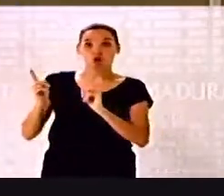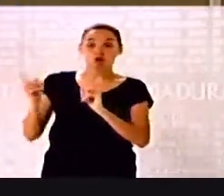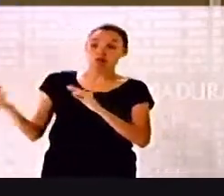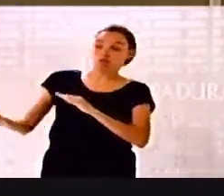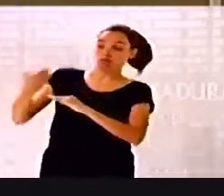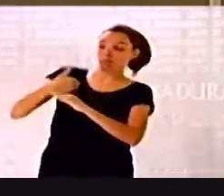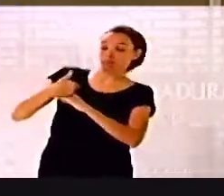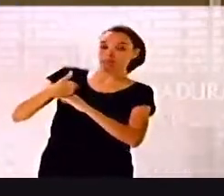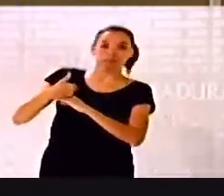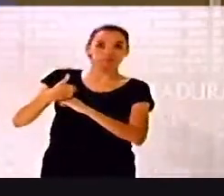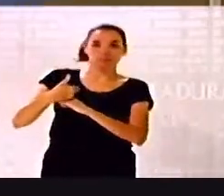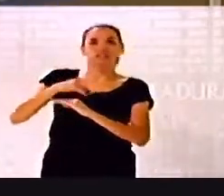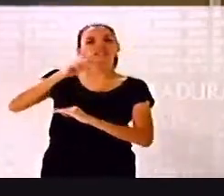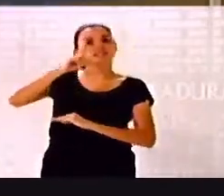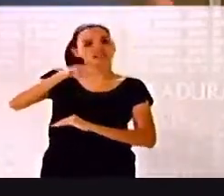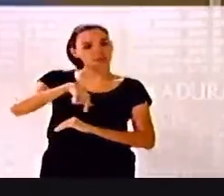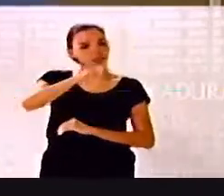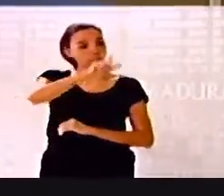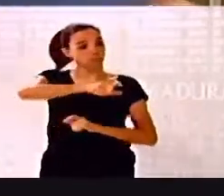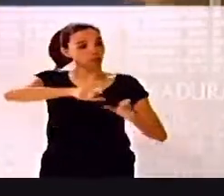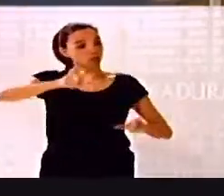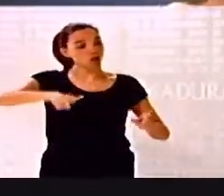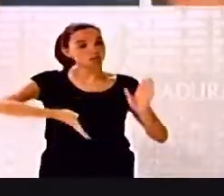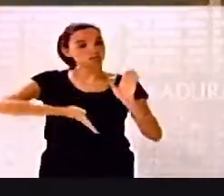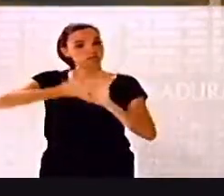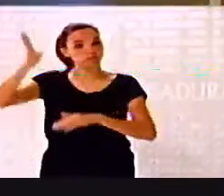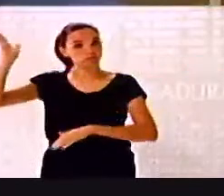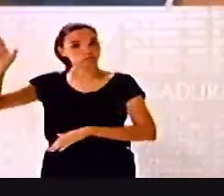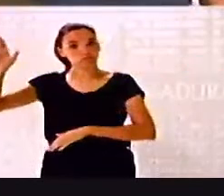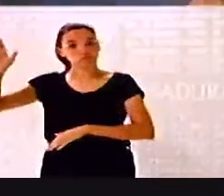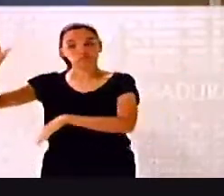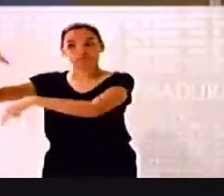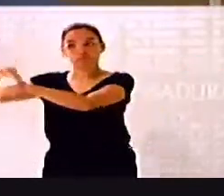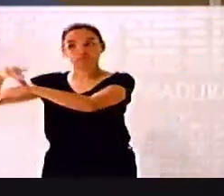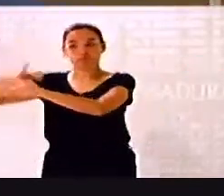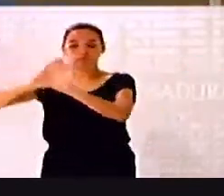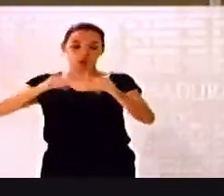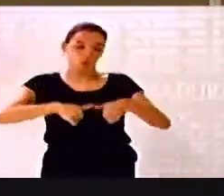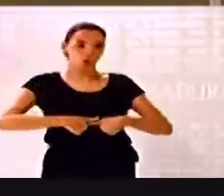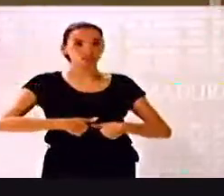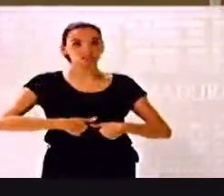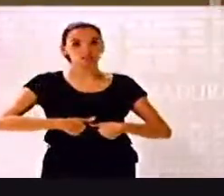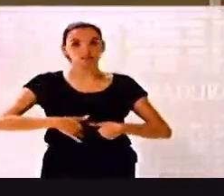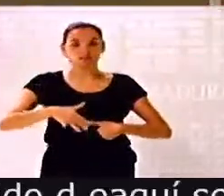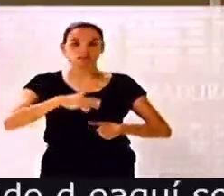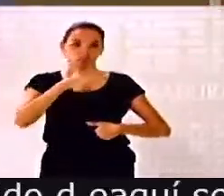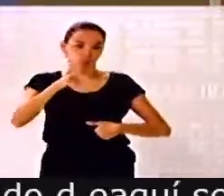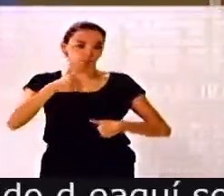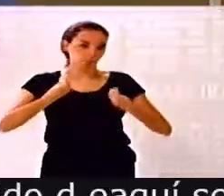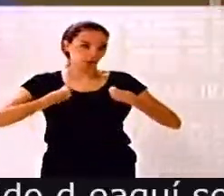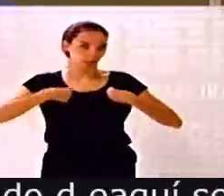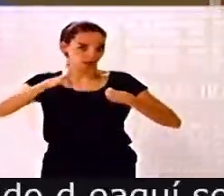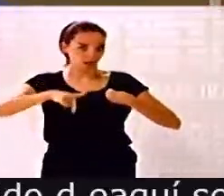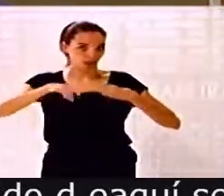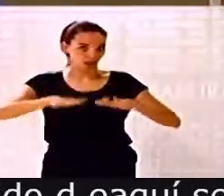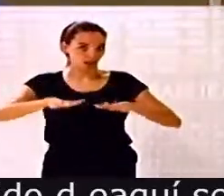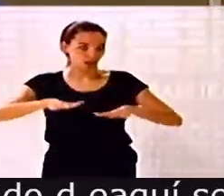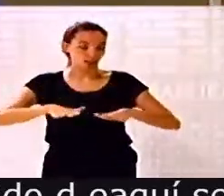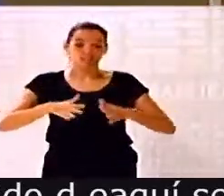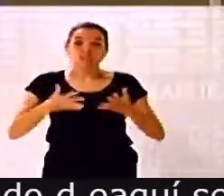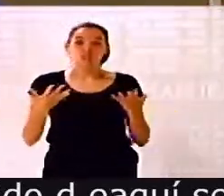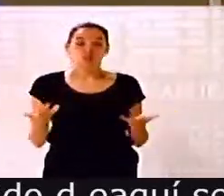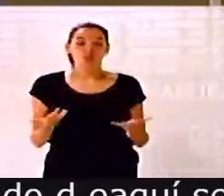Es también gente que ha ido de aquí a otro sitio, se han contagiado y se han venido, porque tenían su residencia aquí. Por lo tanto,